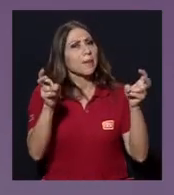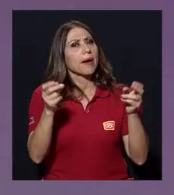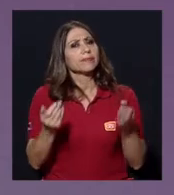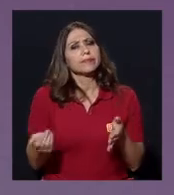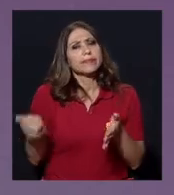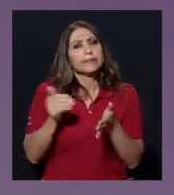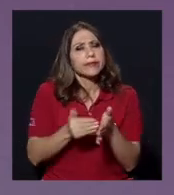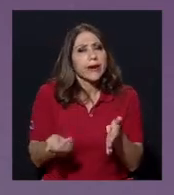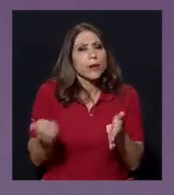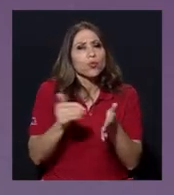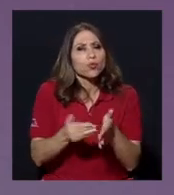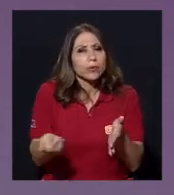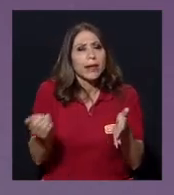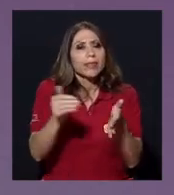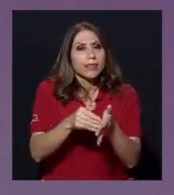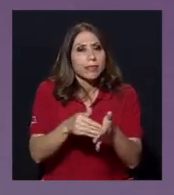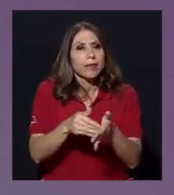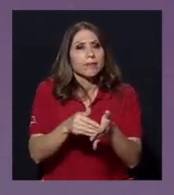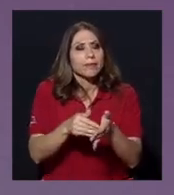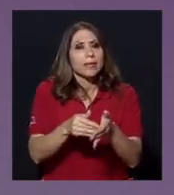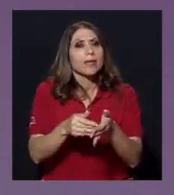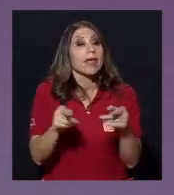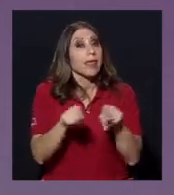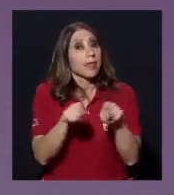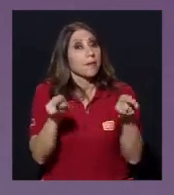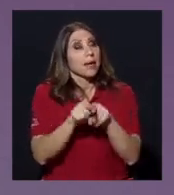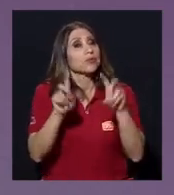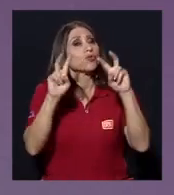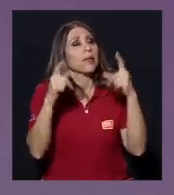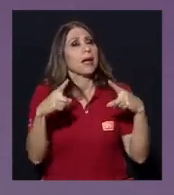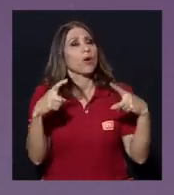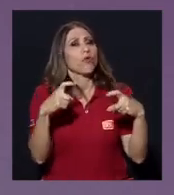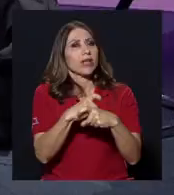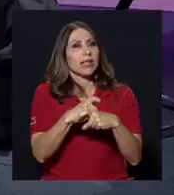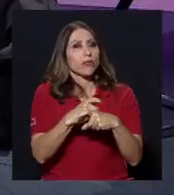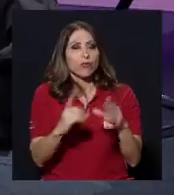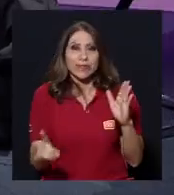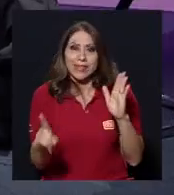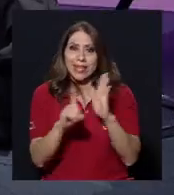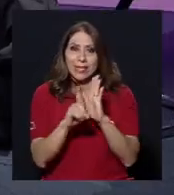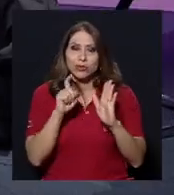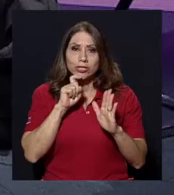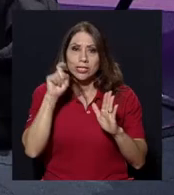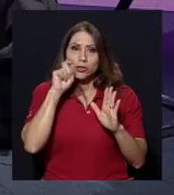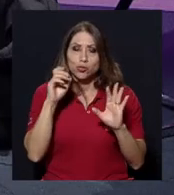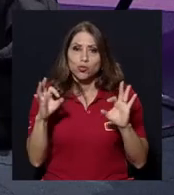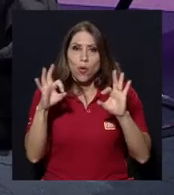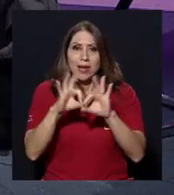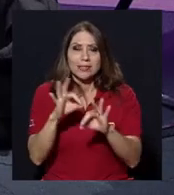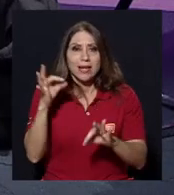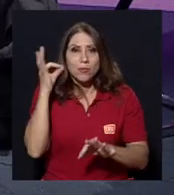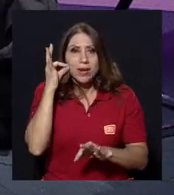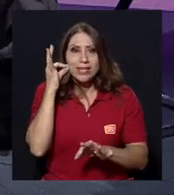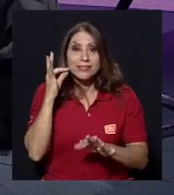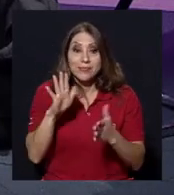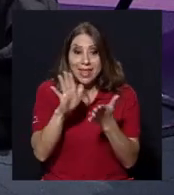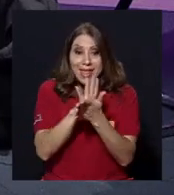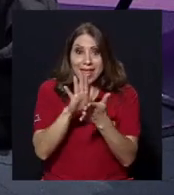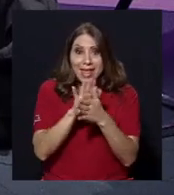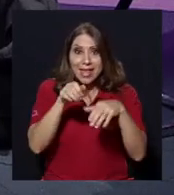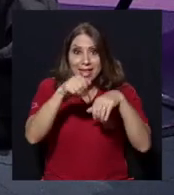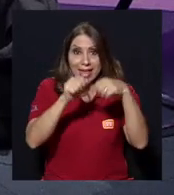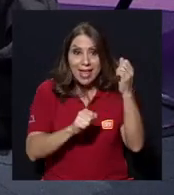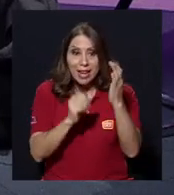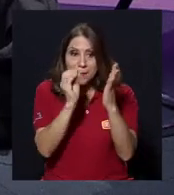un tema conflictivo es el tema de los derechos sexuales de las mujeres. Y en el manifiesto, obviamente, allí